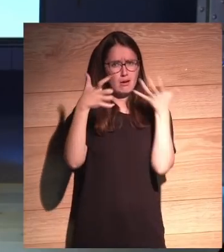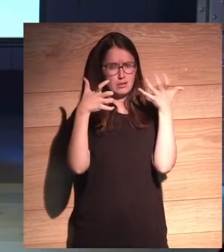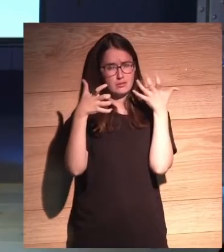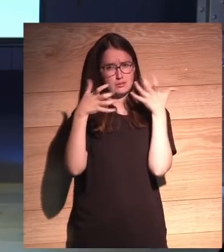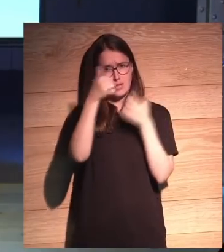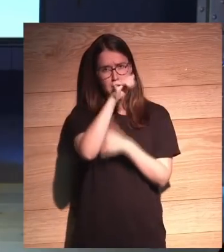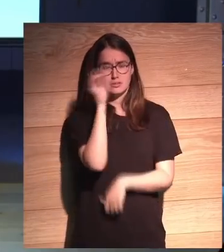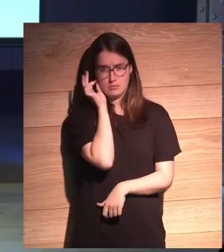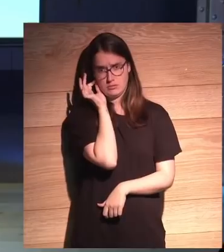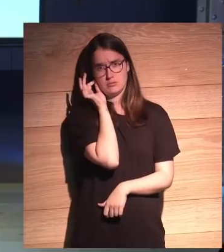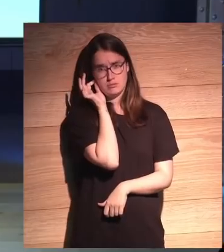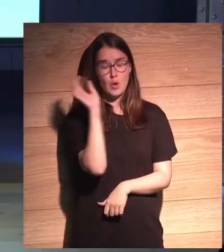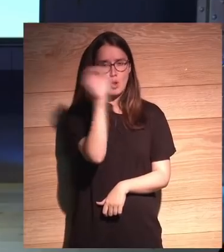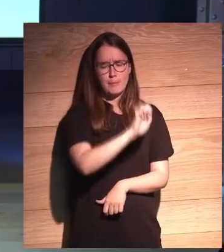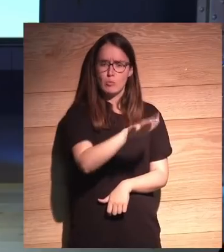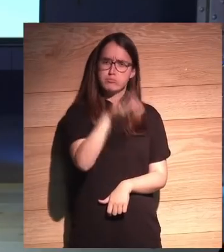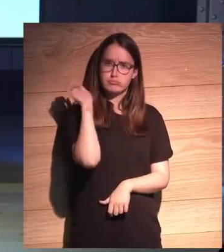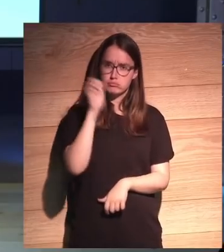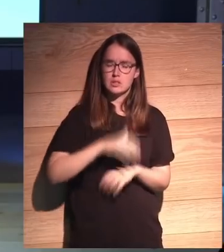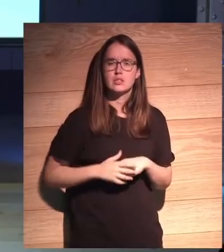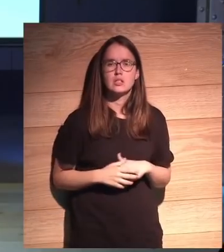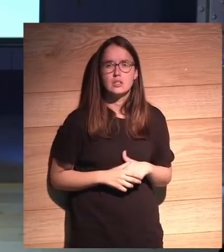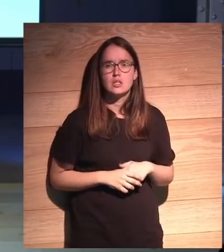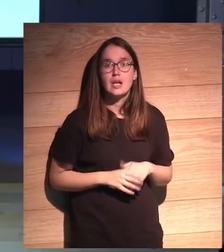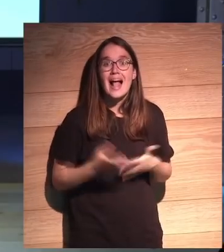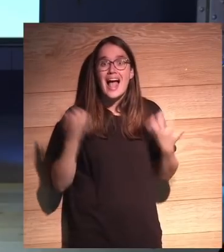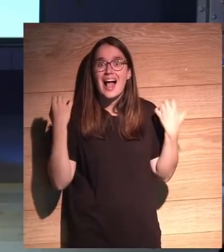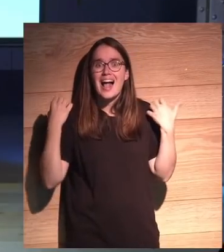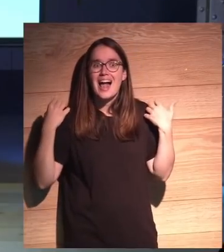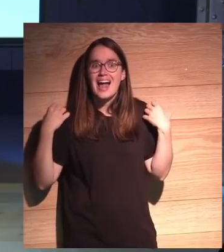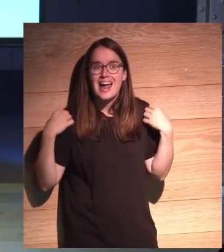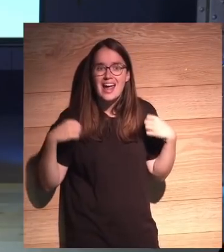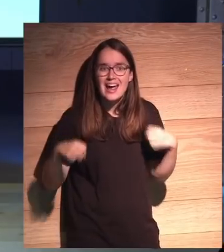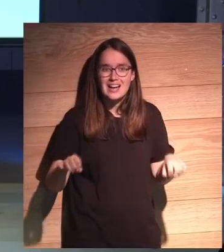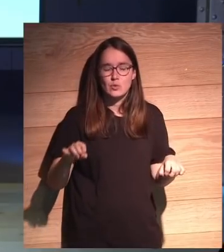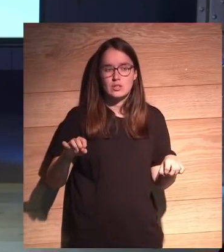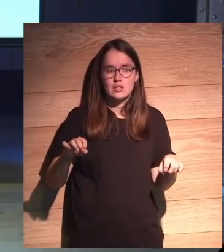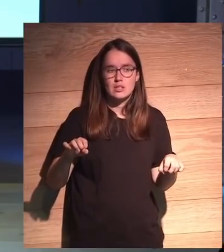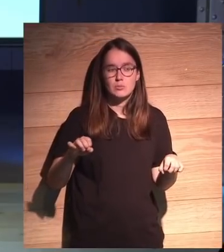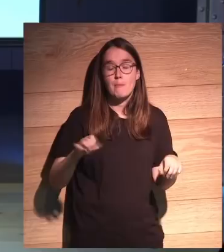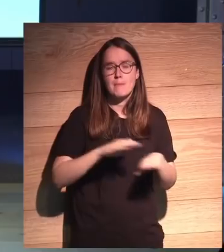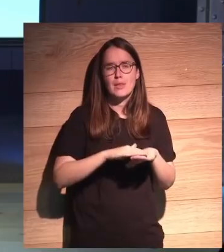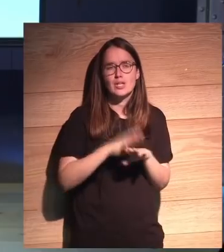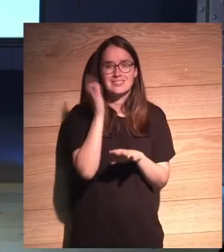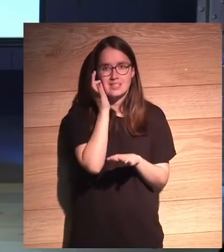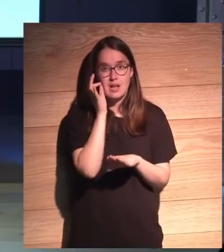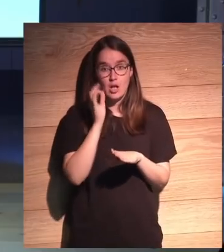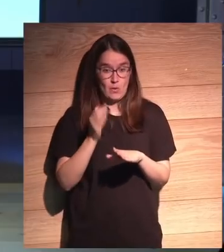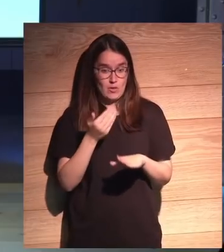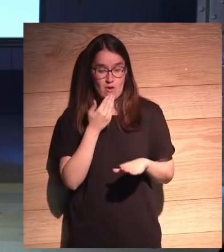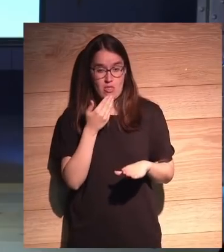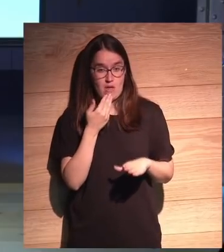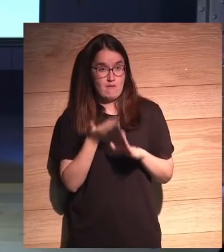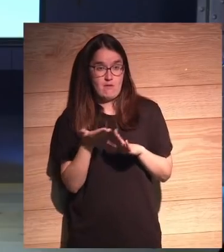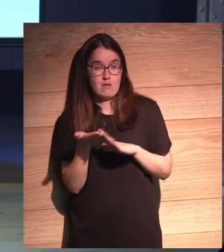a las grandes artistas europeos. Y Angelika Kauffmann, en concreto, en los años finales de su vida, regresó